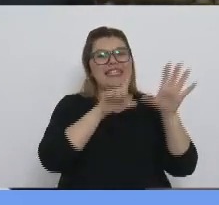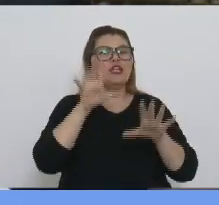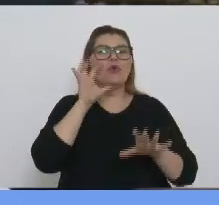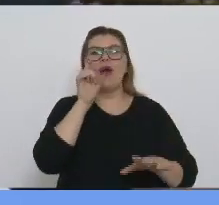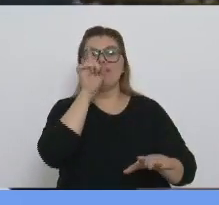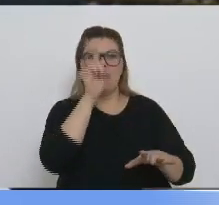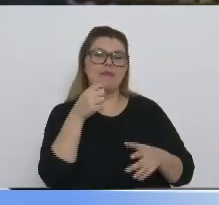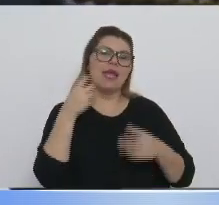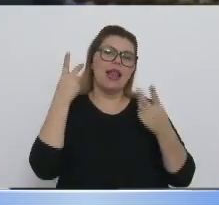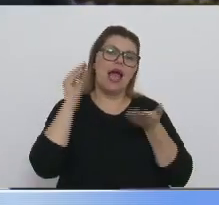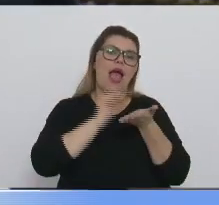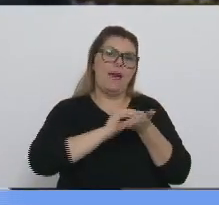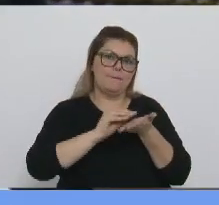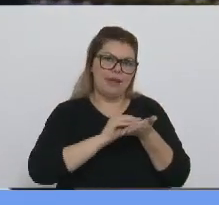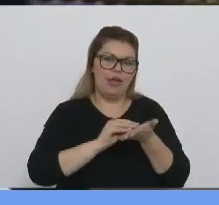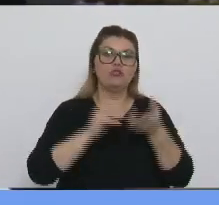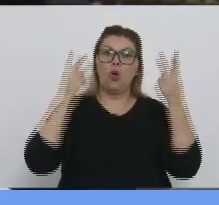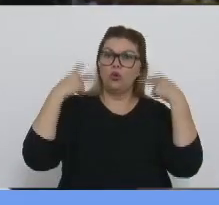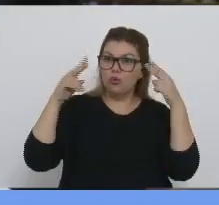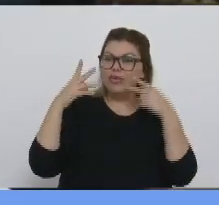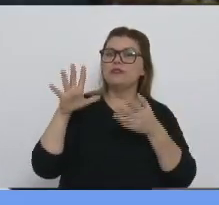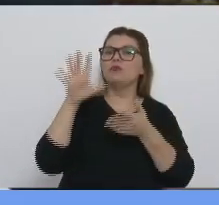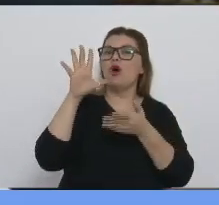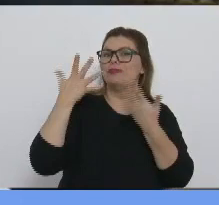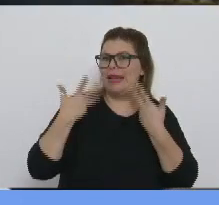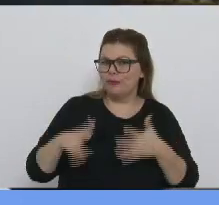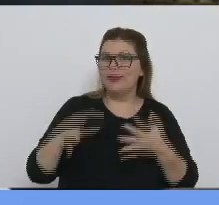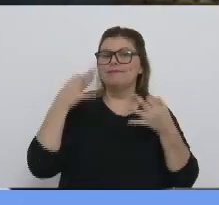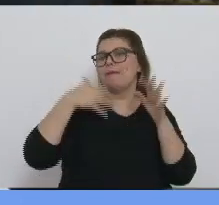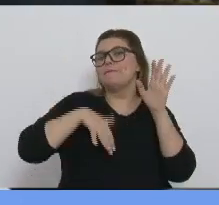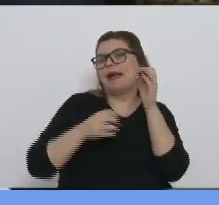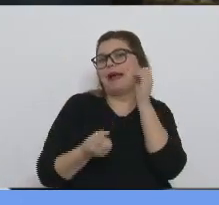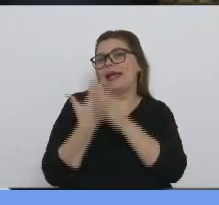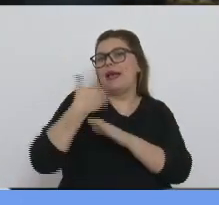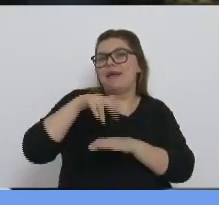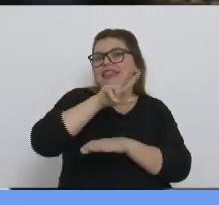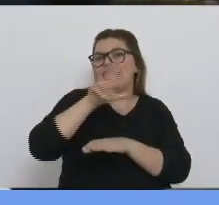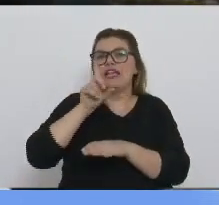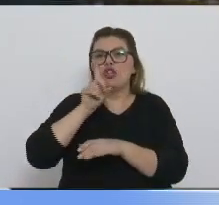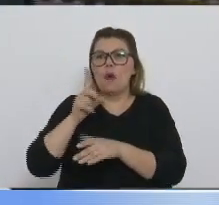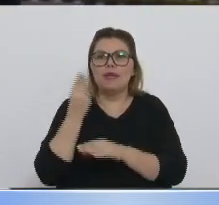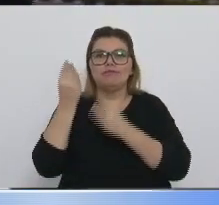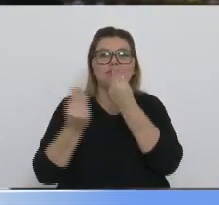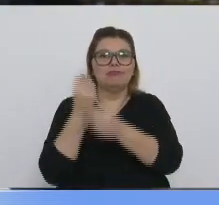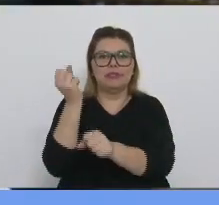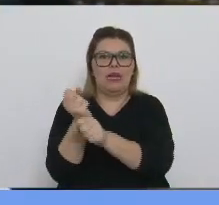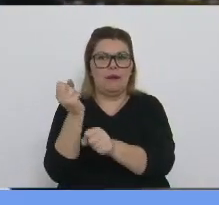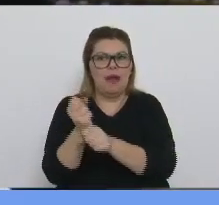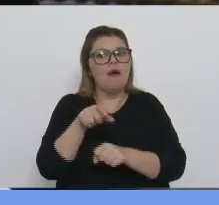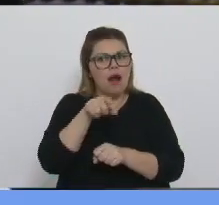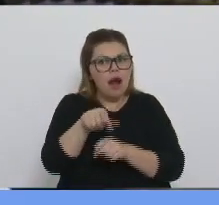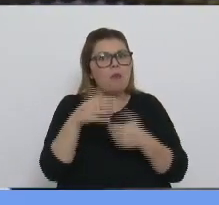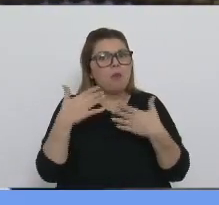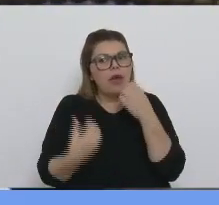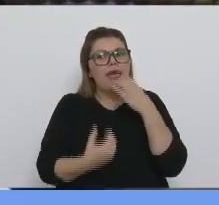explicaría de 300.000 nuevos puestos de trabajo ese potencial de creación de empleo es una herramienta clave